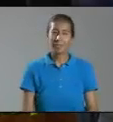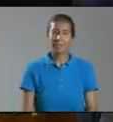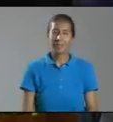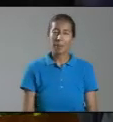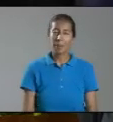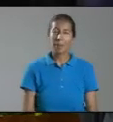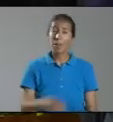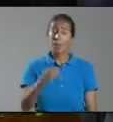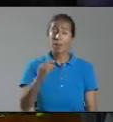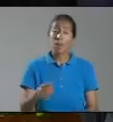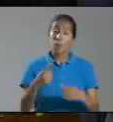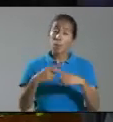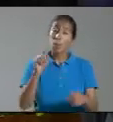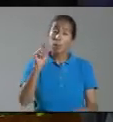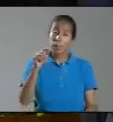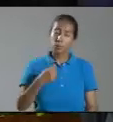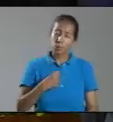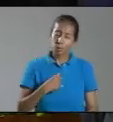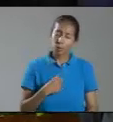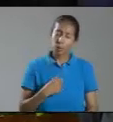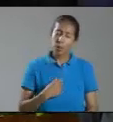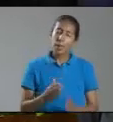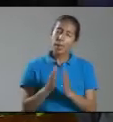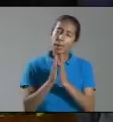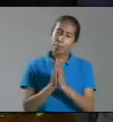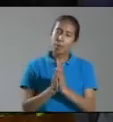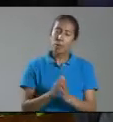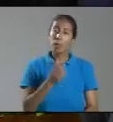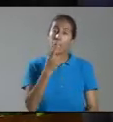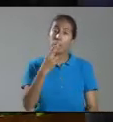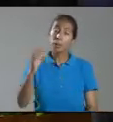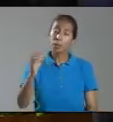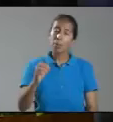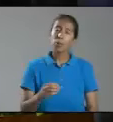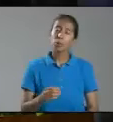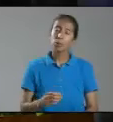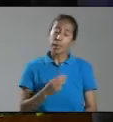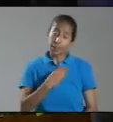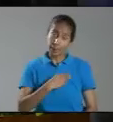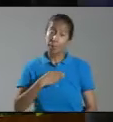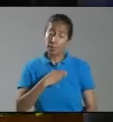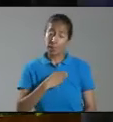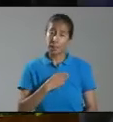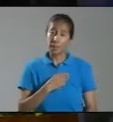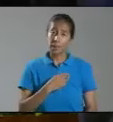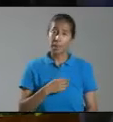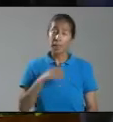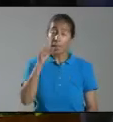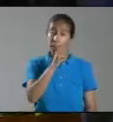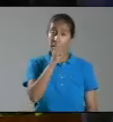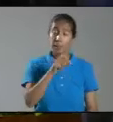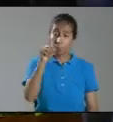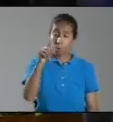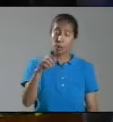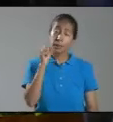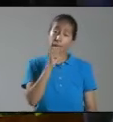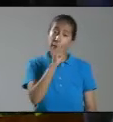Por eso es que le pido a los hermanos, pero cantemos ese himno, medita, y voy a dejar el tiempo para que oremos.